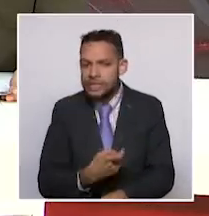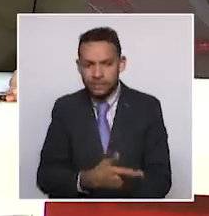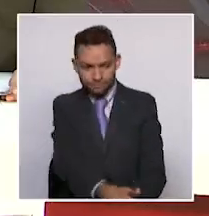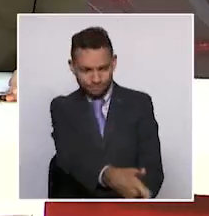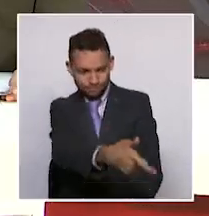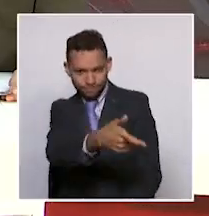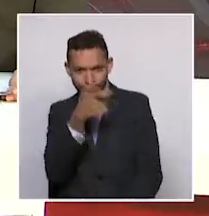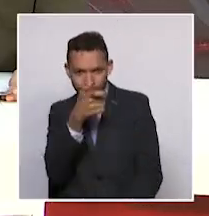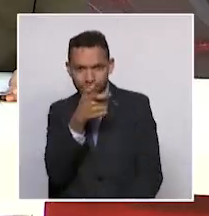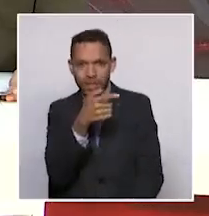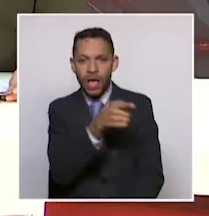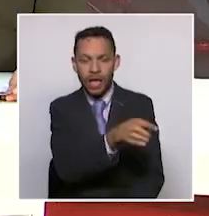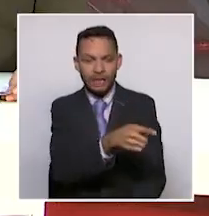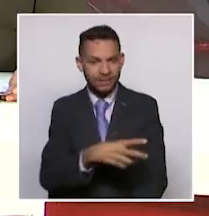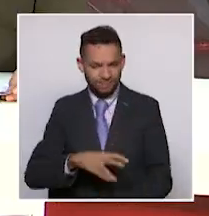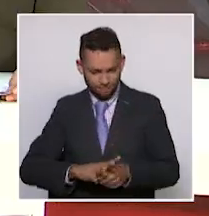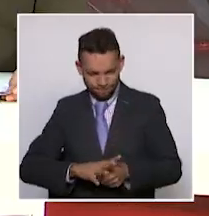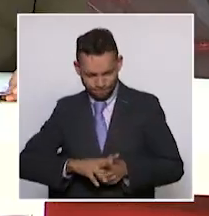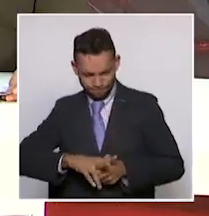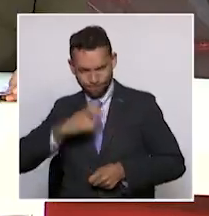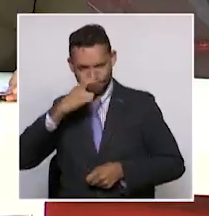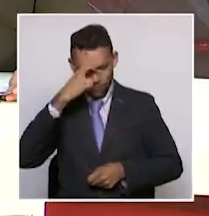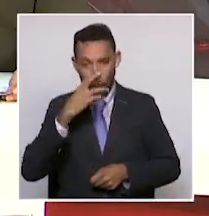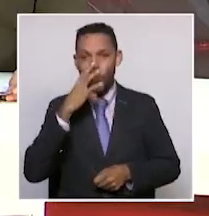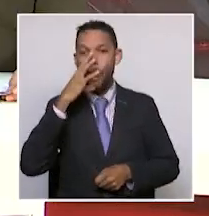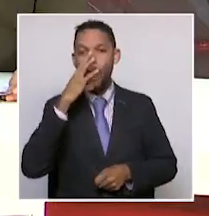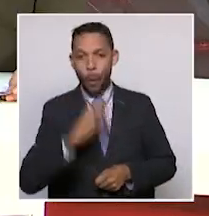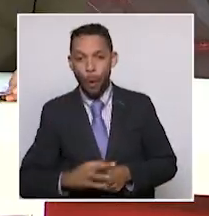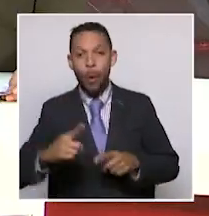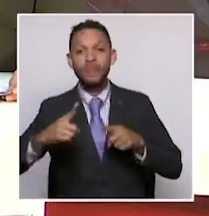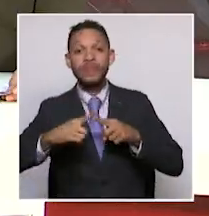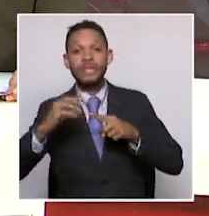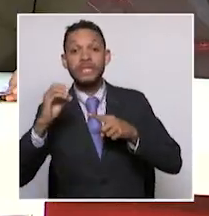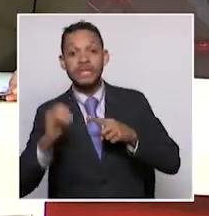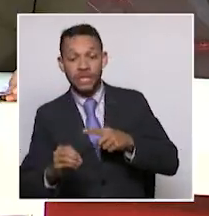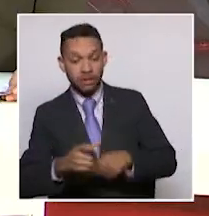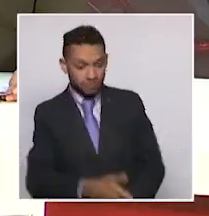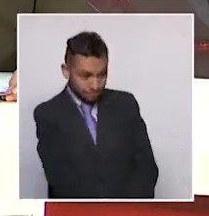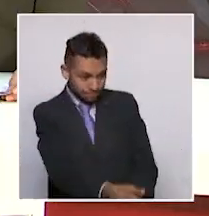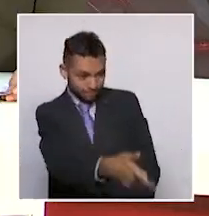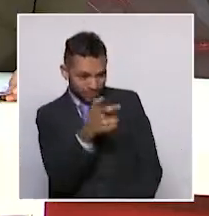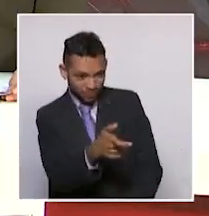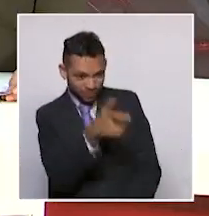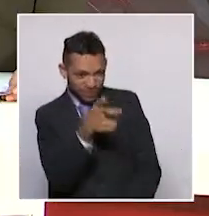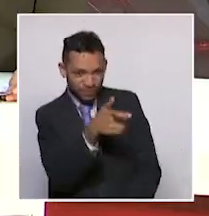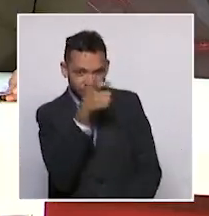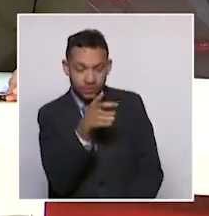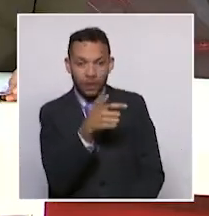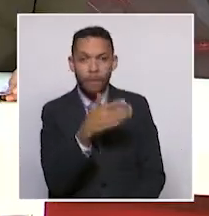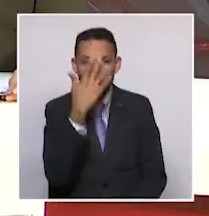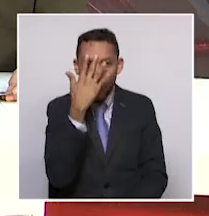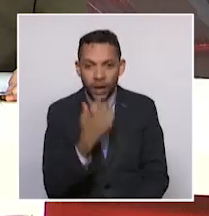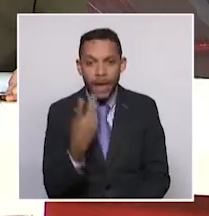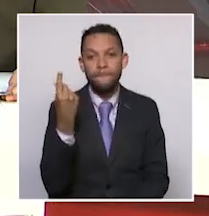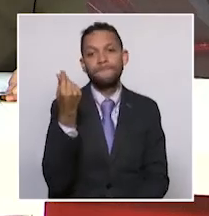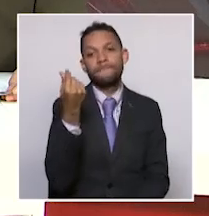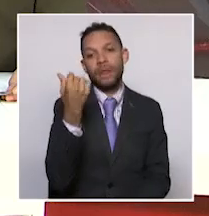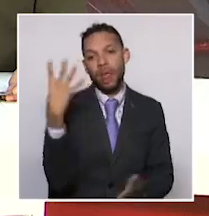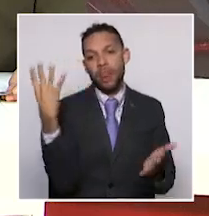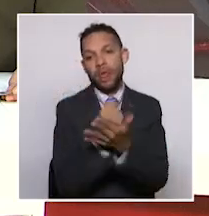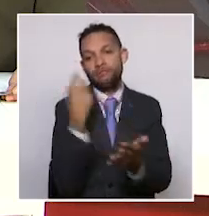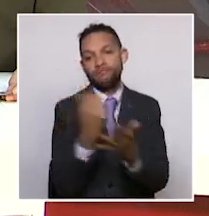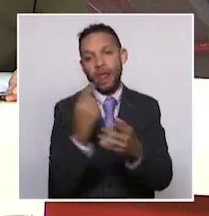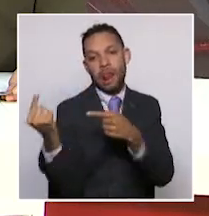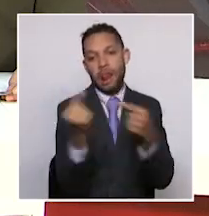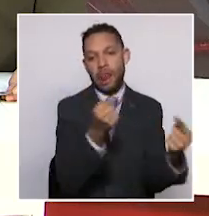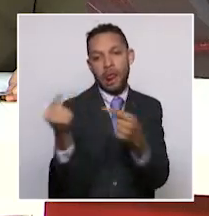precisamente allí la intolerancia. Un hombre asesinó a su tío en el barrio Berlín de Armenia y todo al parecer fue por disputa de